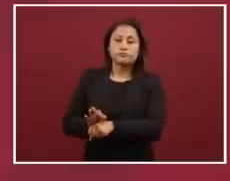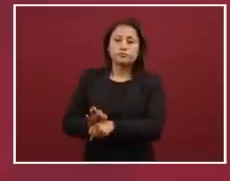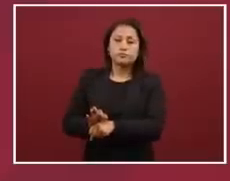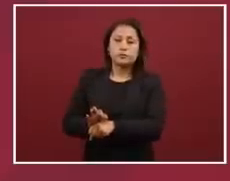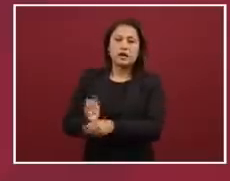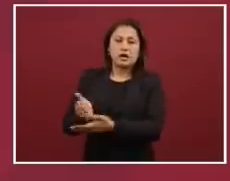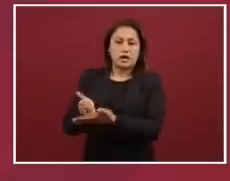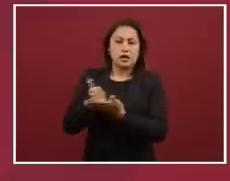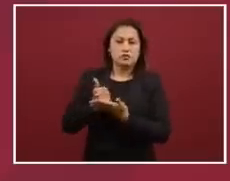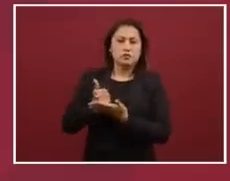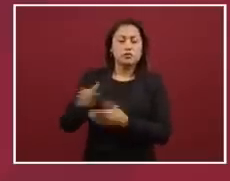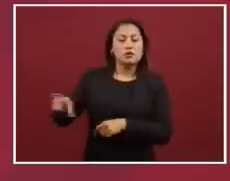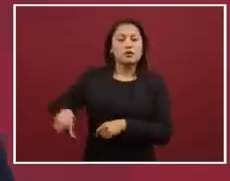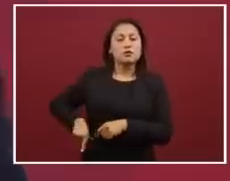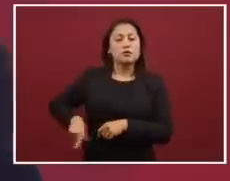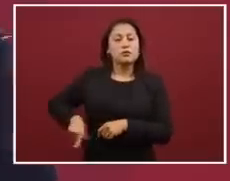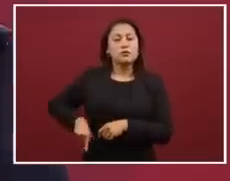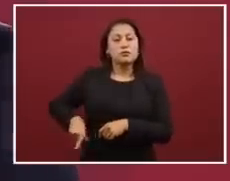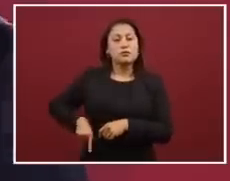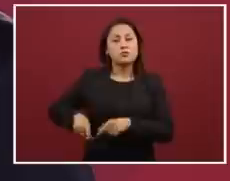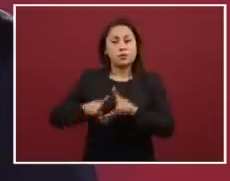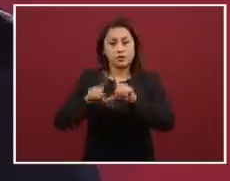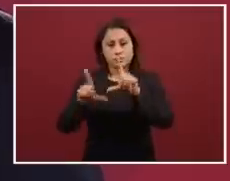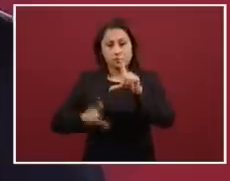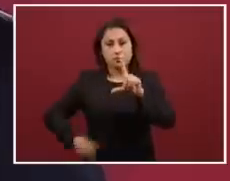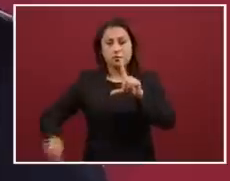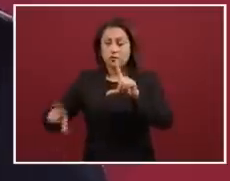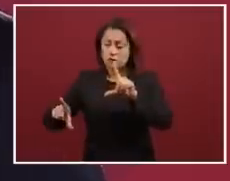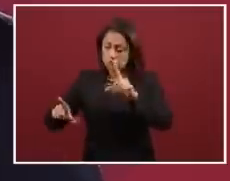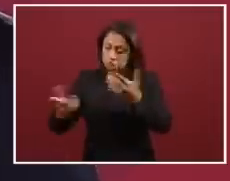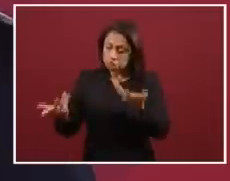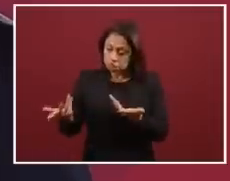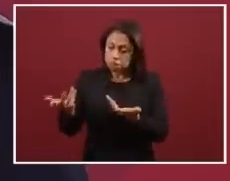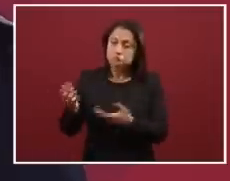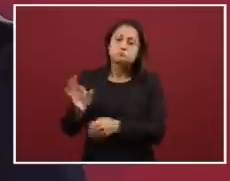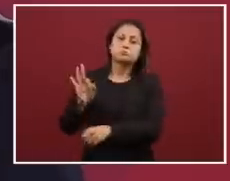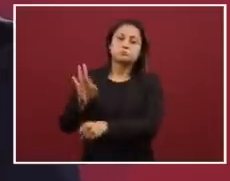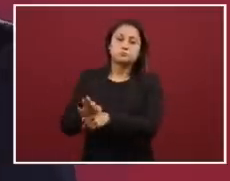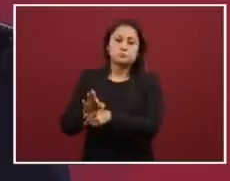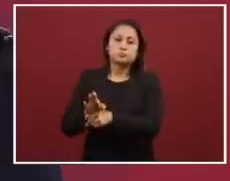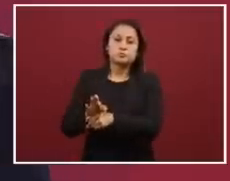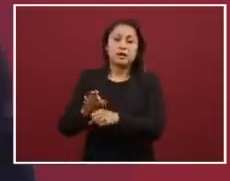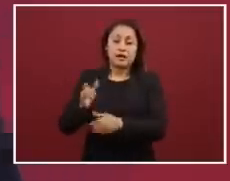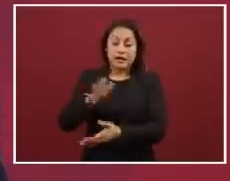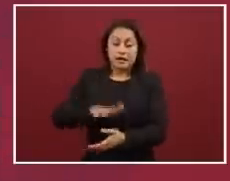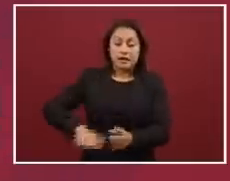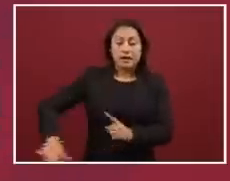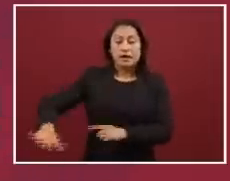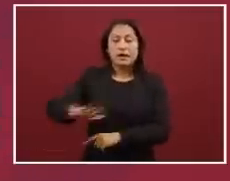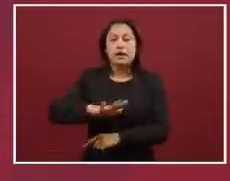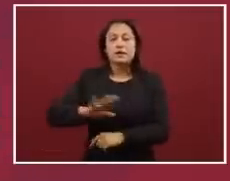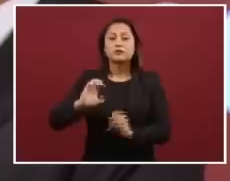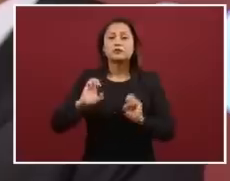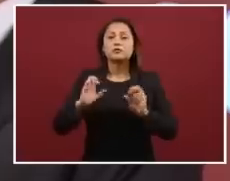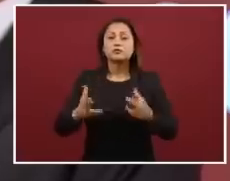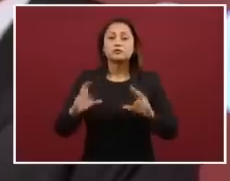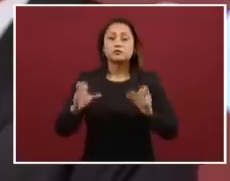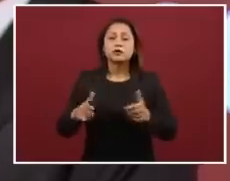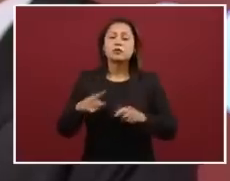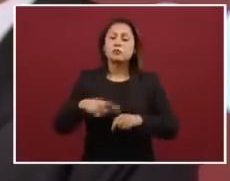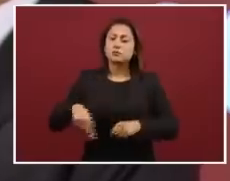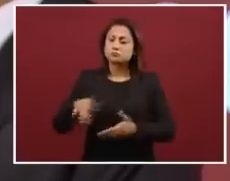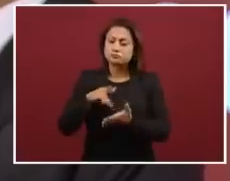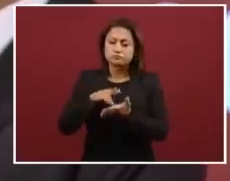de la República y nosotros en Chiapas estamos coadyuvando, cooperando, colaborando con